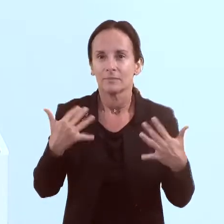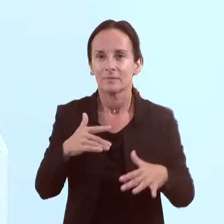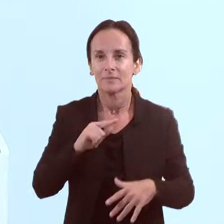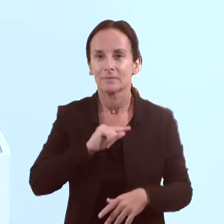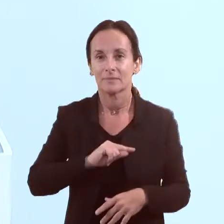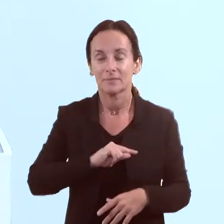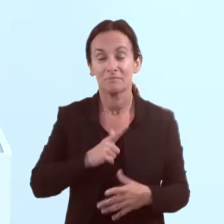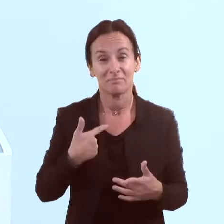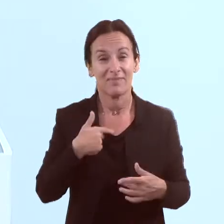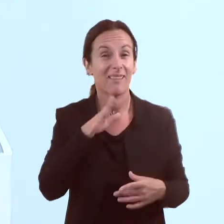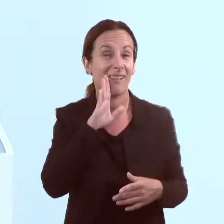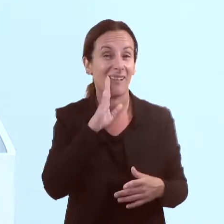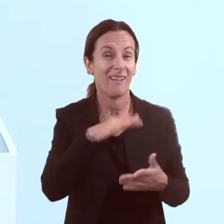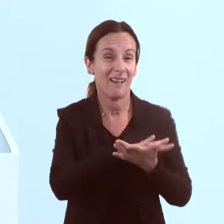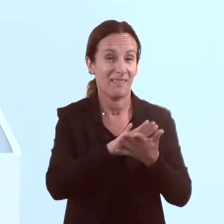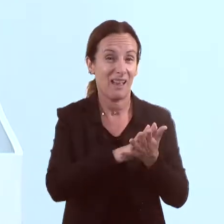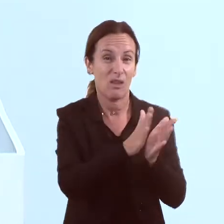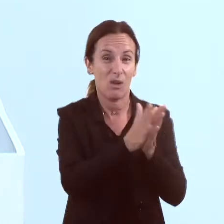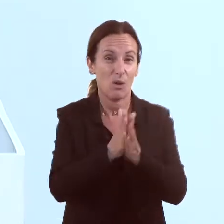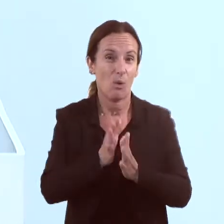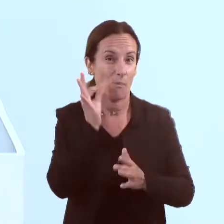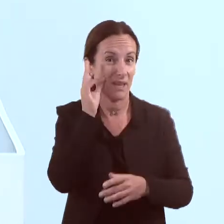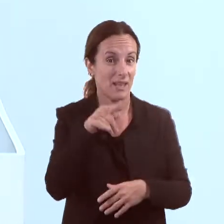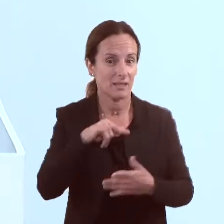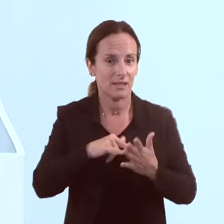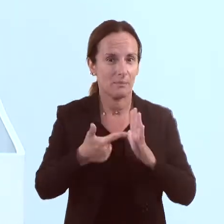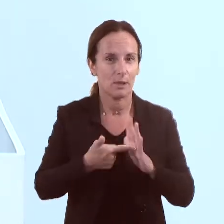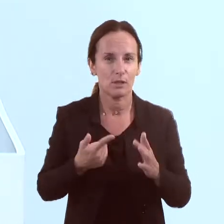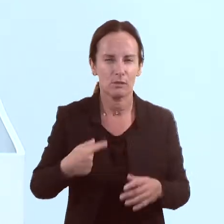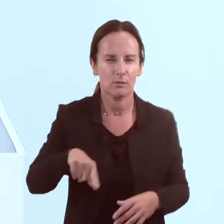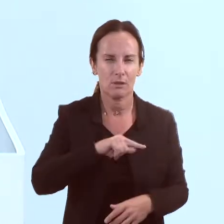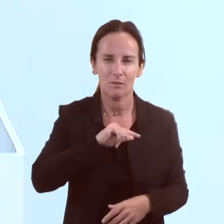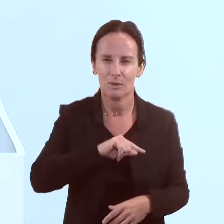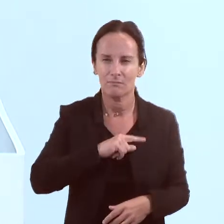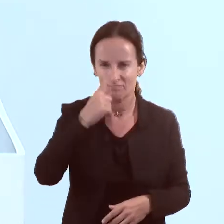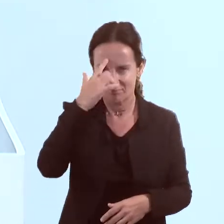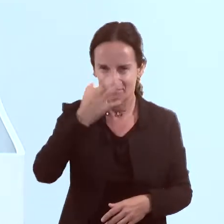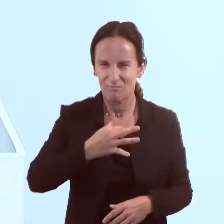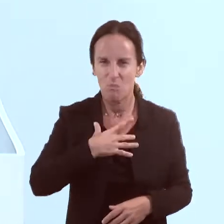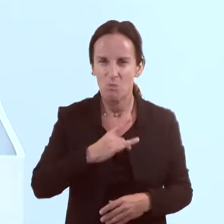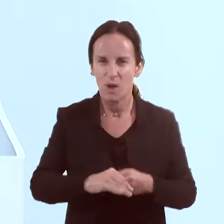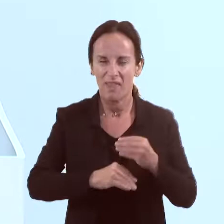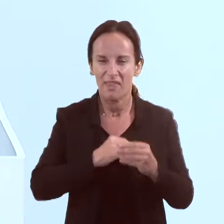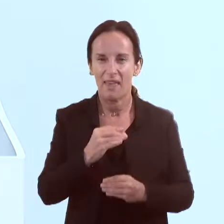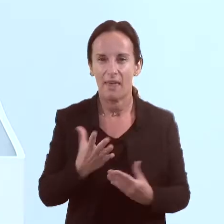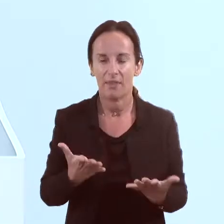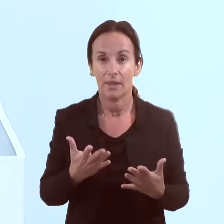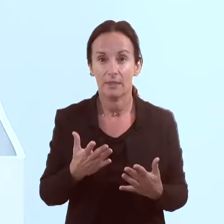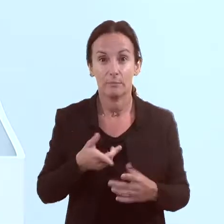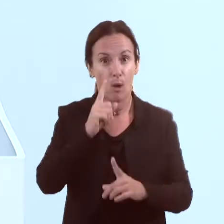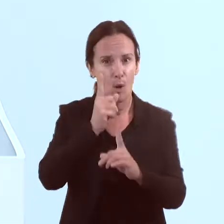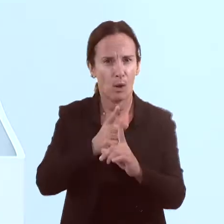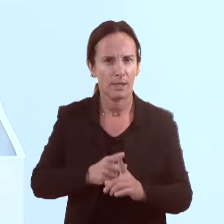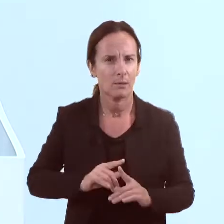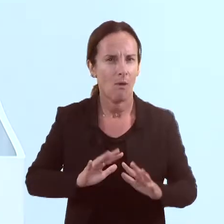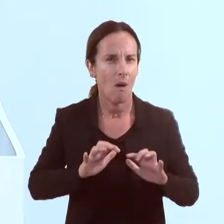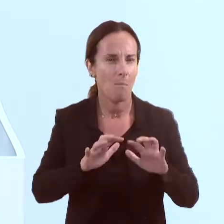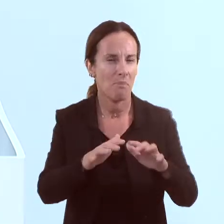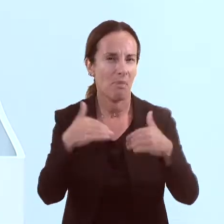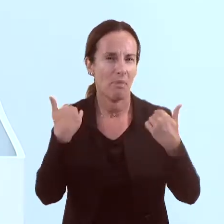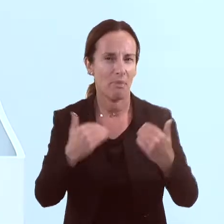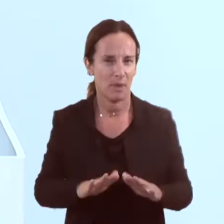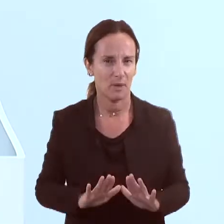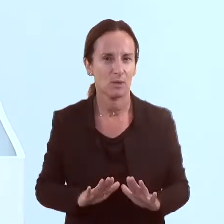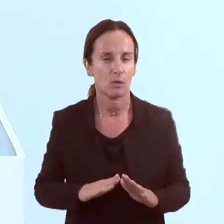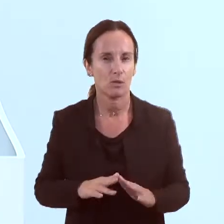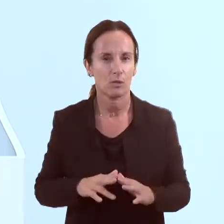creerse este proyecto, de verdad. Estamos embarcados en dos proyectos muy importantes con unos objetivos muy ambiciosos y con